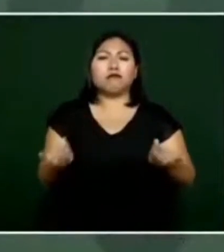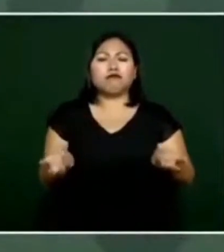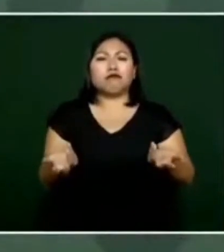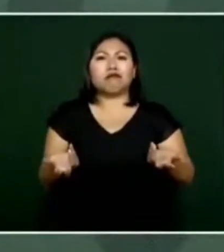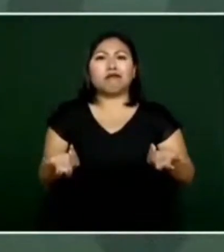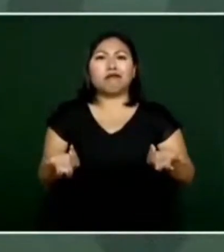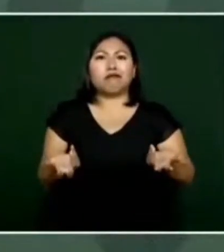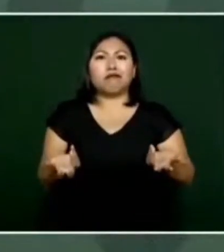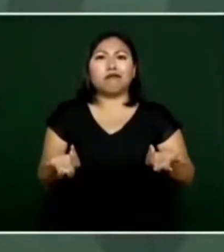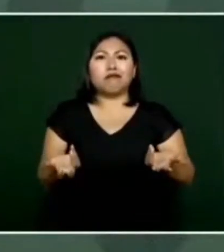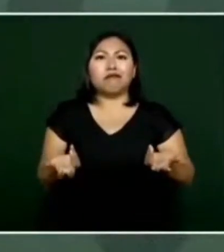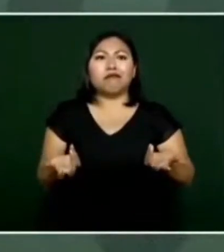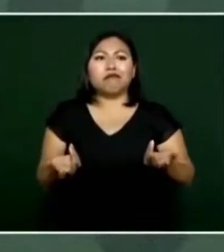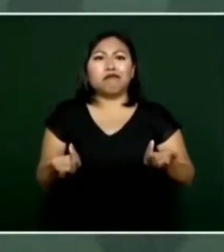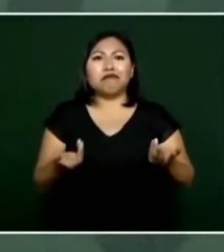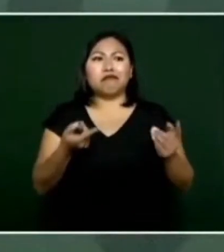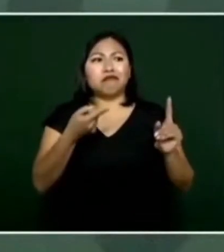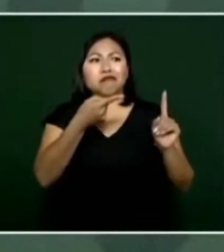por